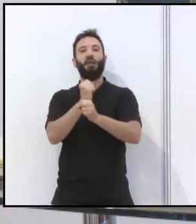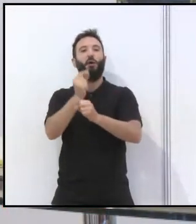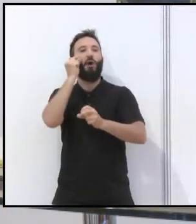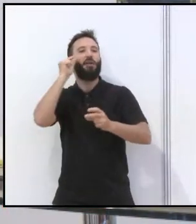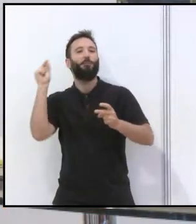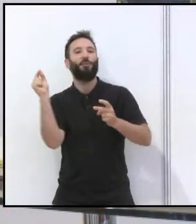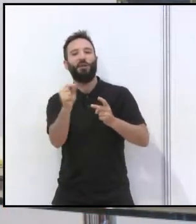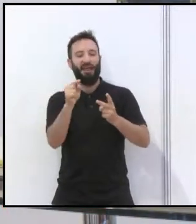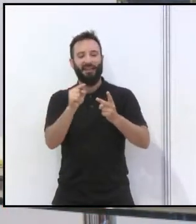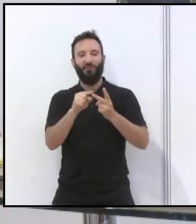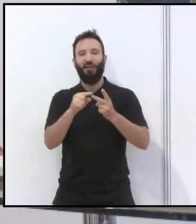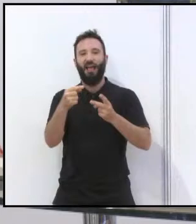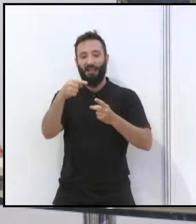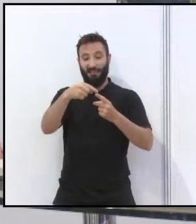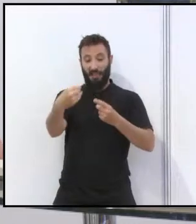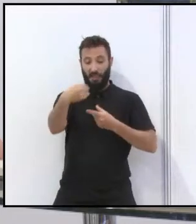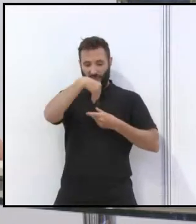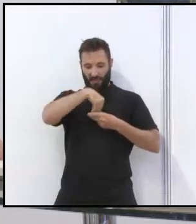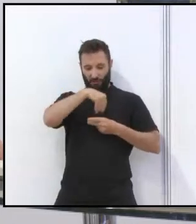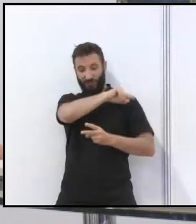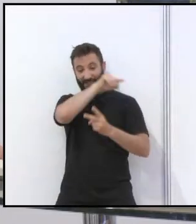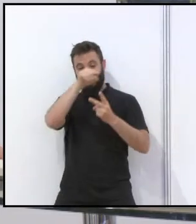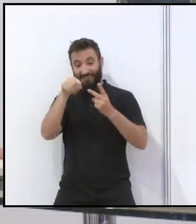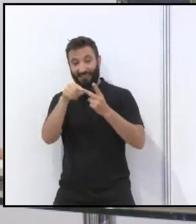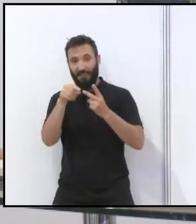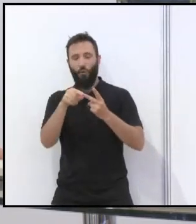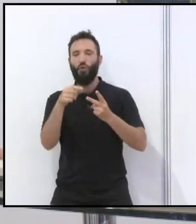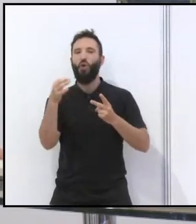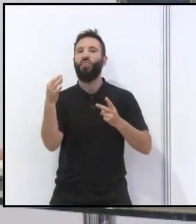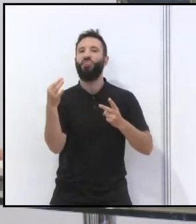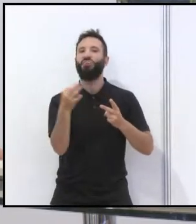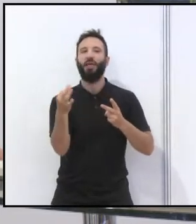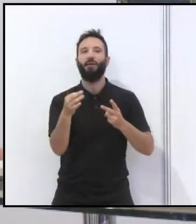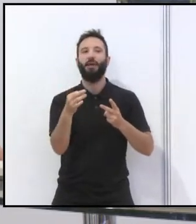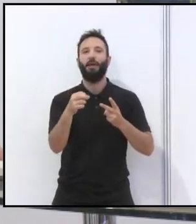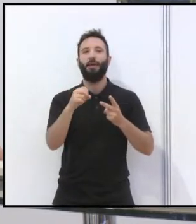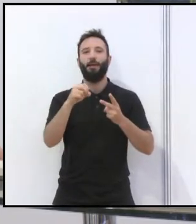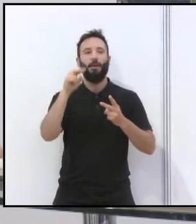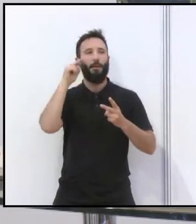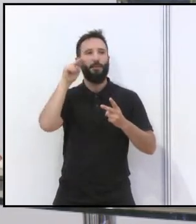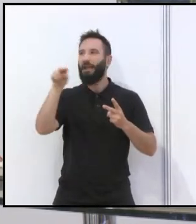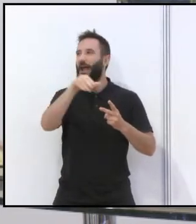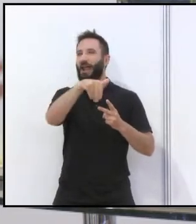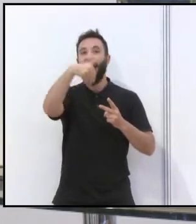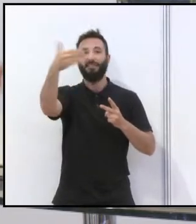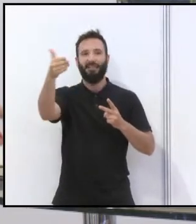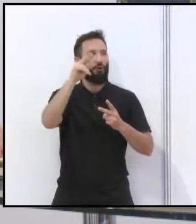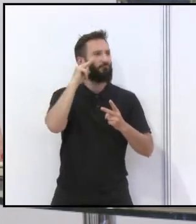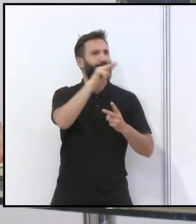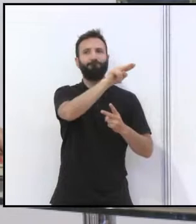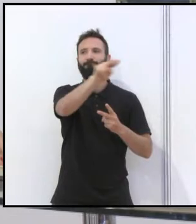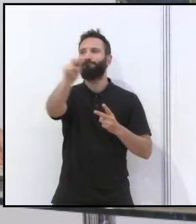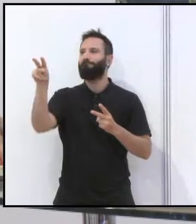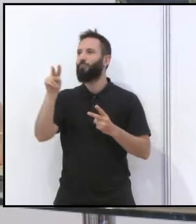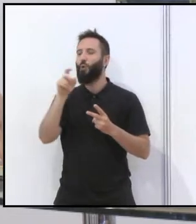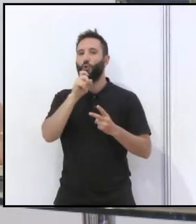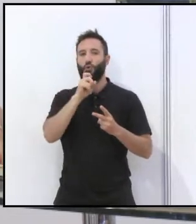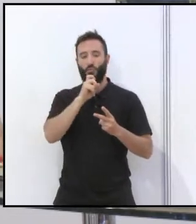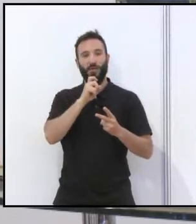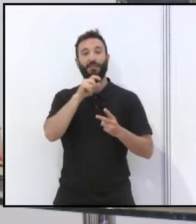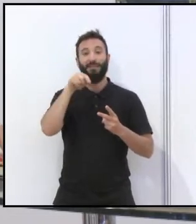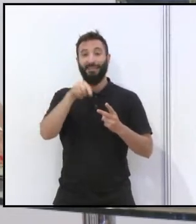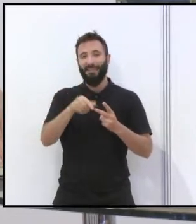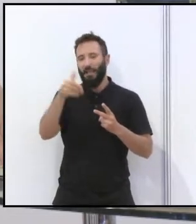brevemente hacia el interior, la segunda tarea de espionaje tiene que ver con la mirada hacia lo externo. Y creo que es muy importante